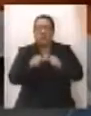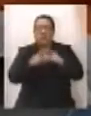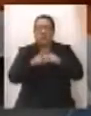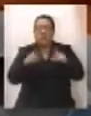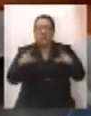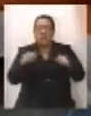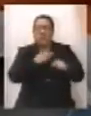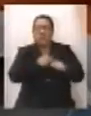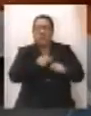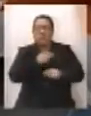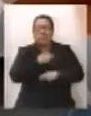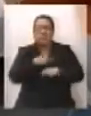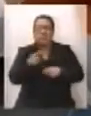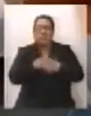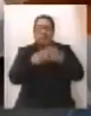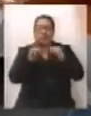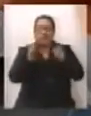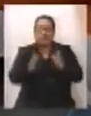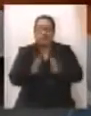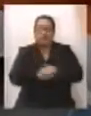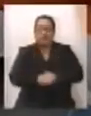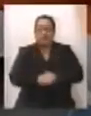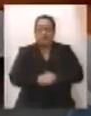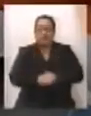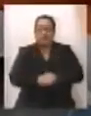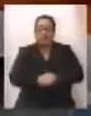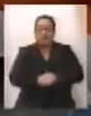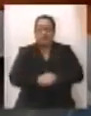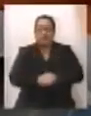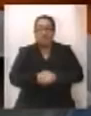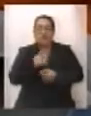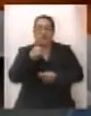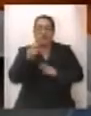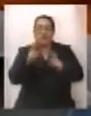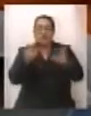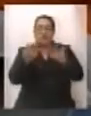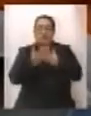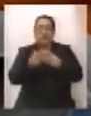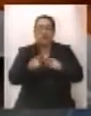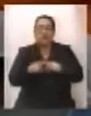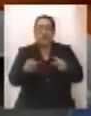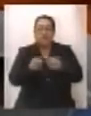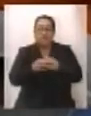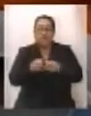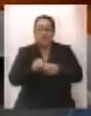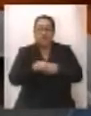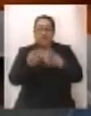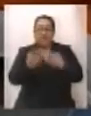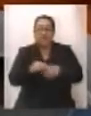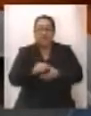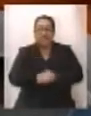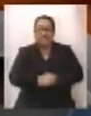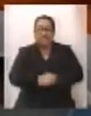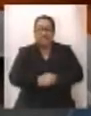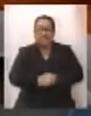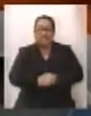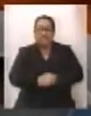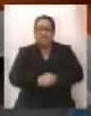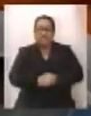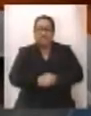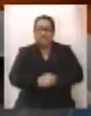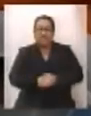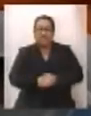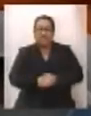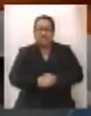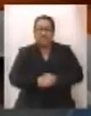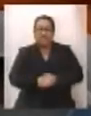de honorarios profesionales, que son independientes, y los que están en relación de dependencia en las empresas, en el Estado, pagan